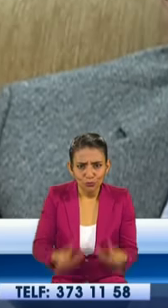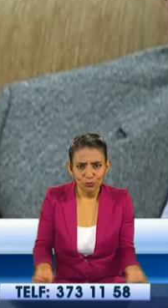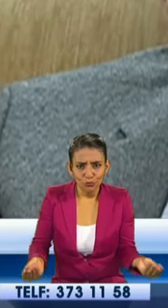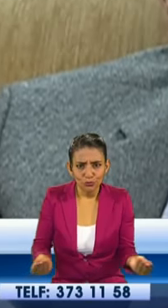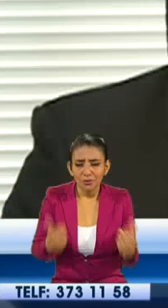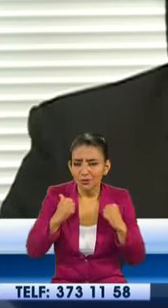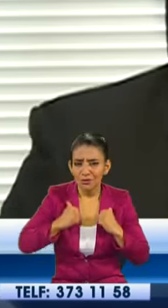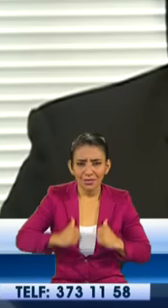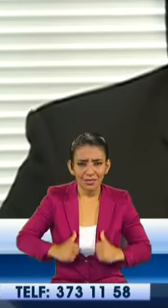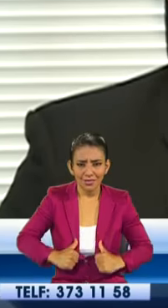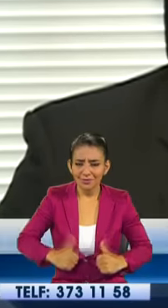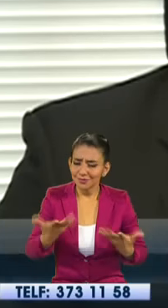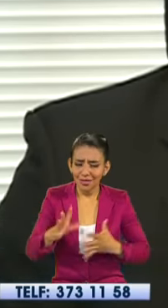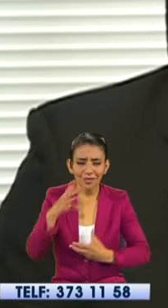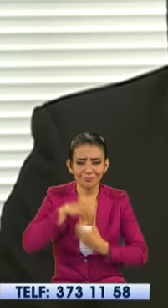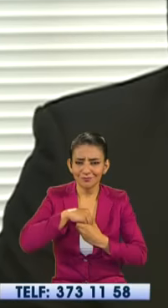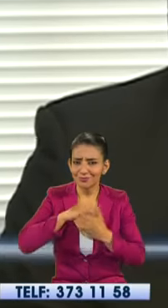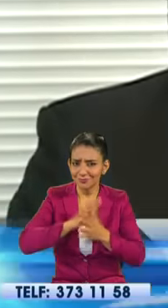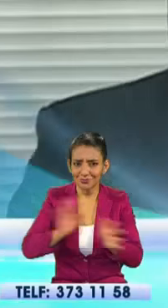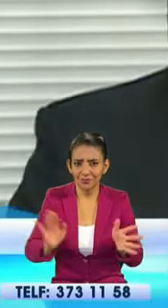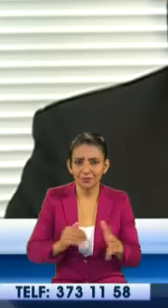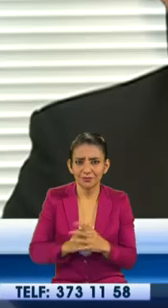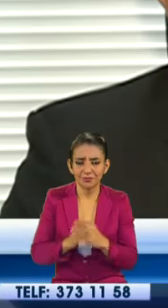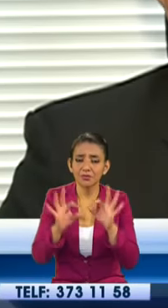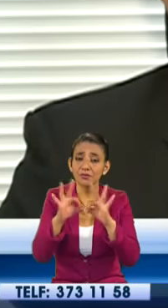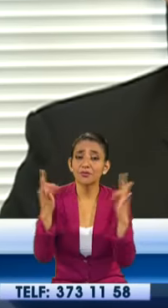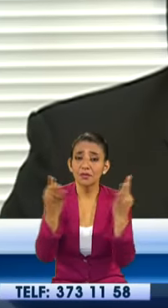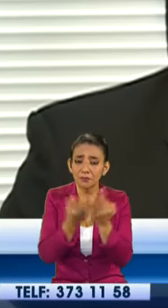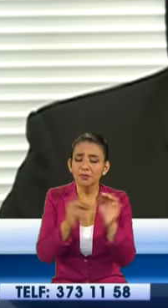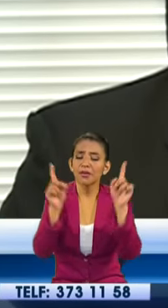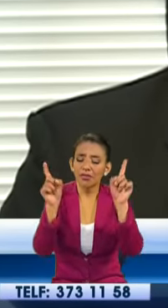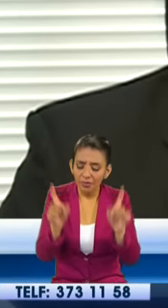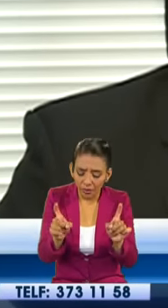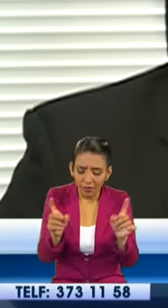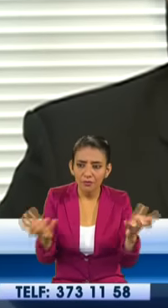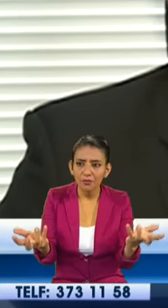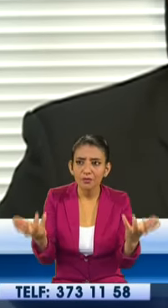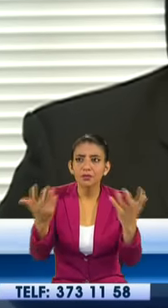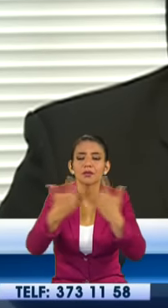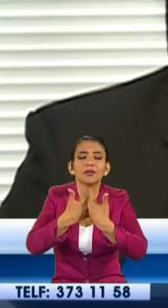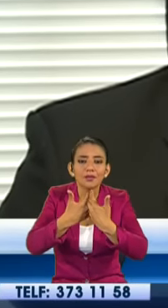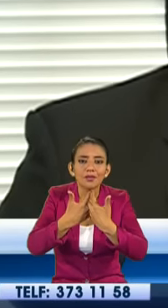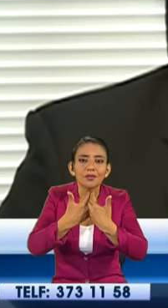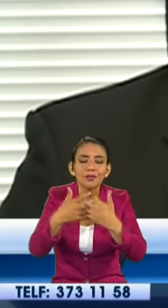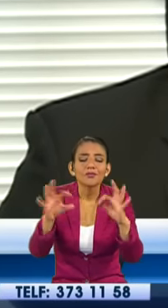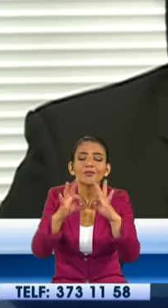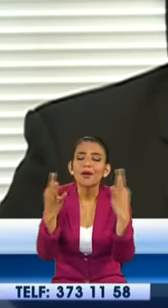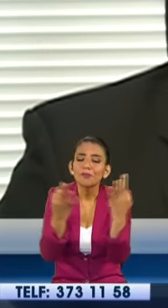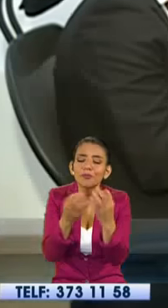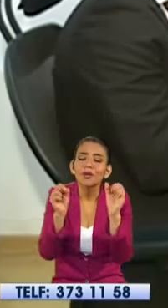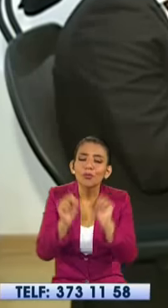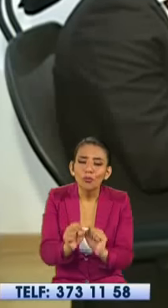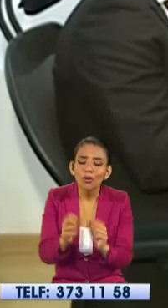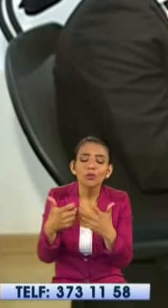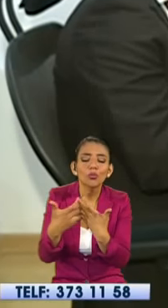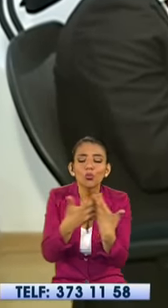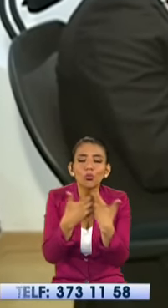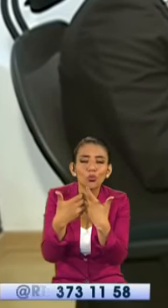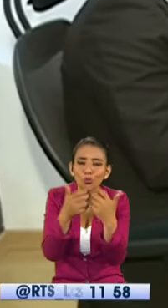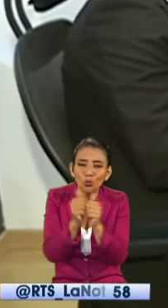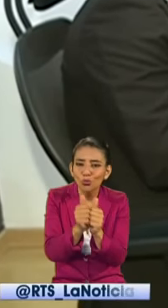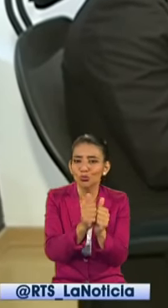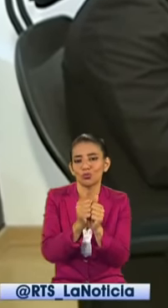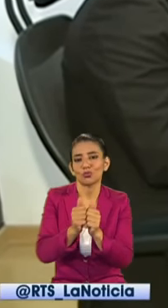ya está ahí. Entonces la familia puede acercarse más. Es importante que la familia se acerque más.